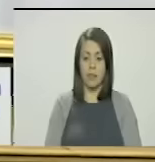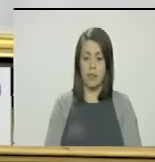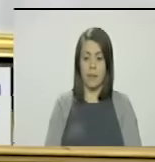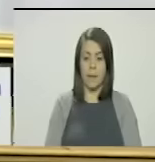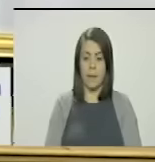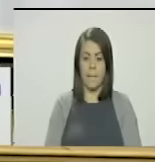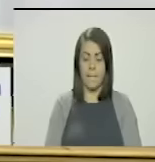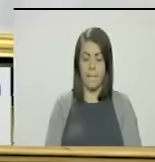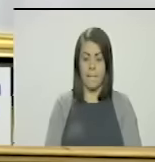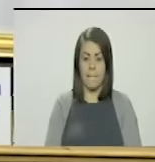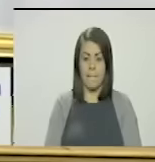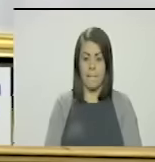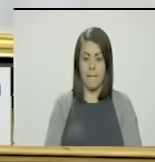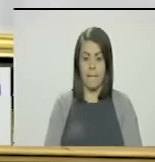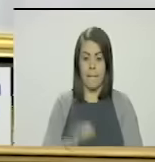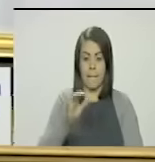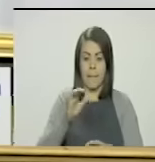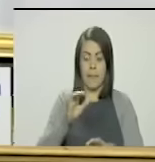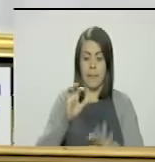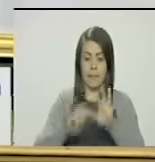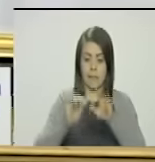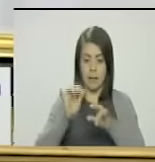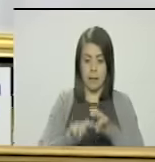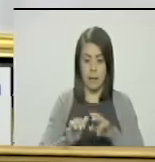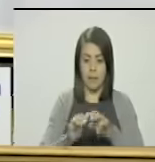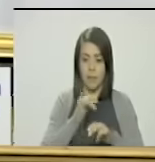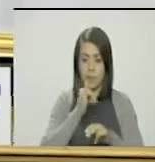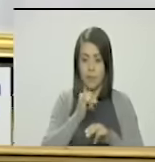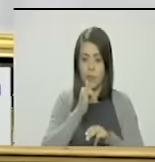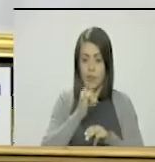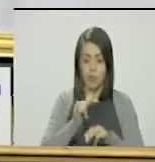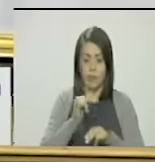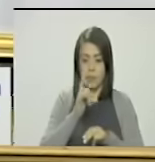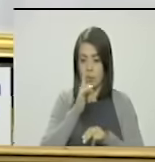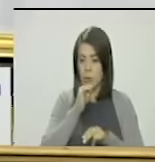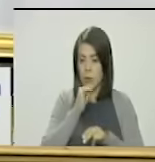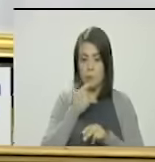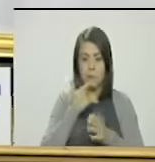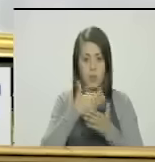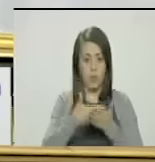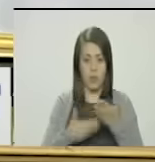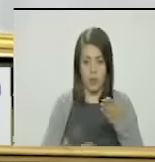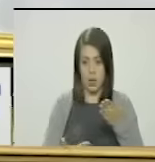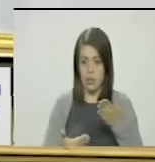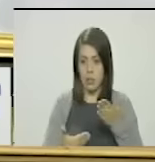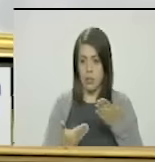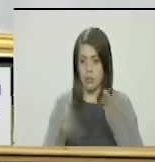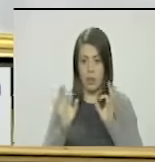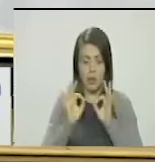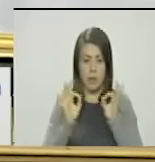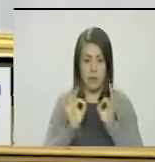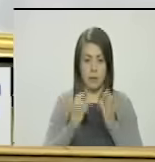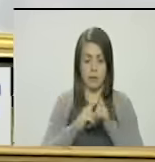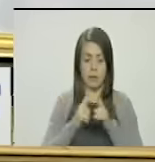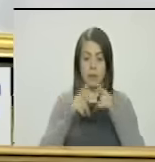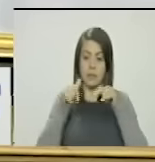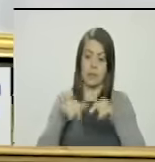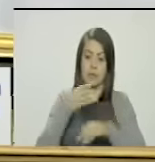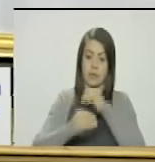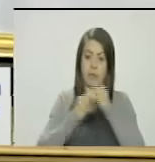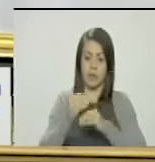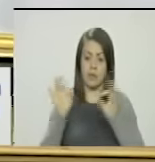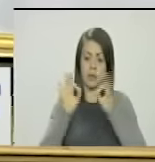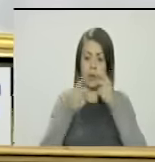Ciudadano secretario accidental, debo informar que no hay otras propuestas en mesa. En consecuencia, si no